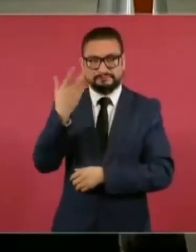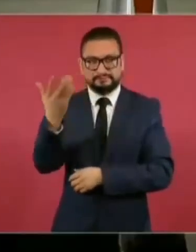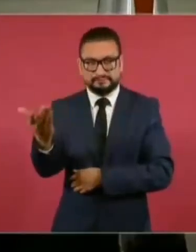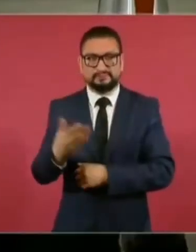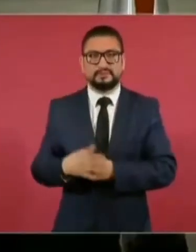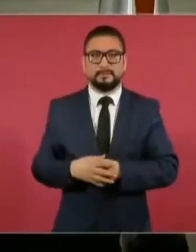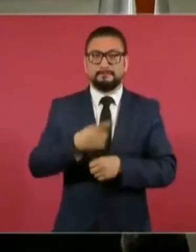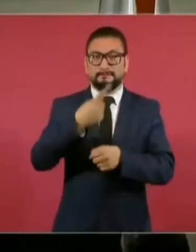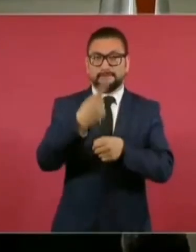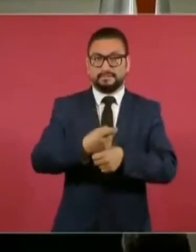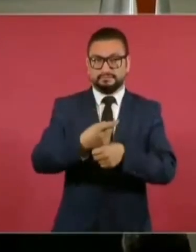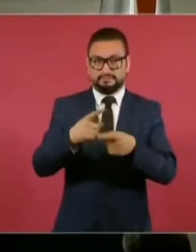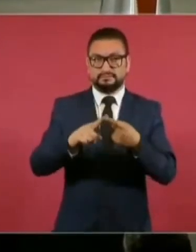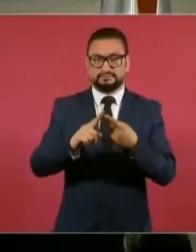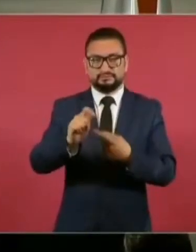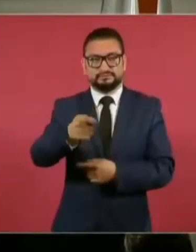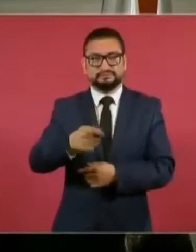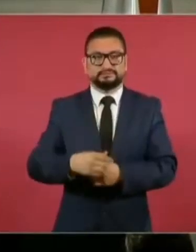la primera.